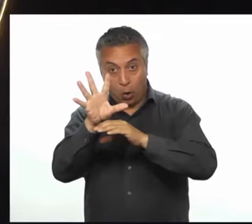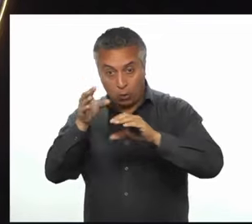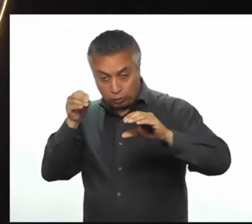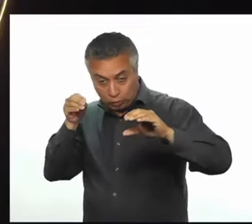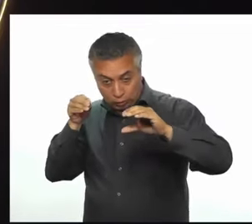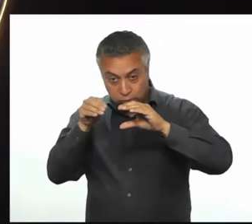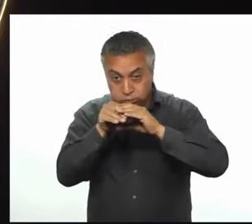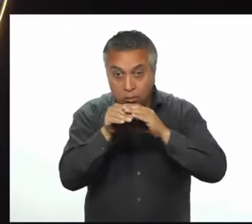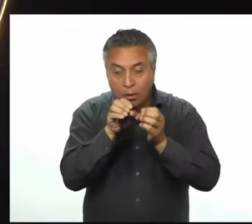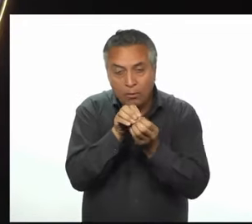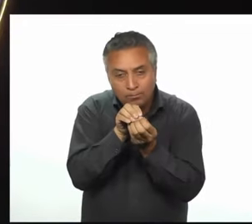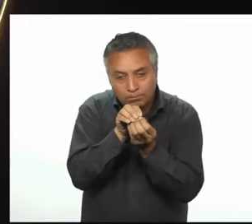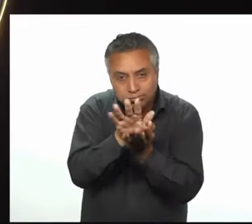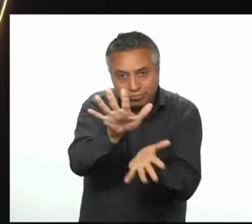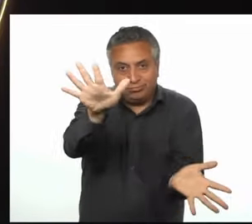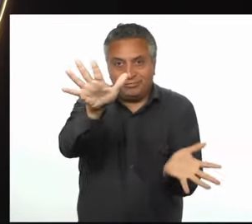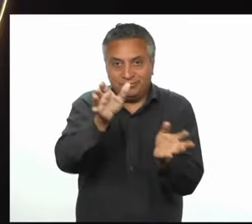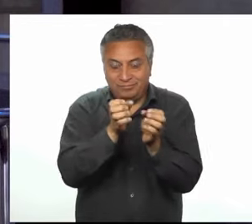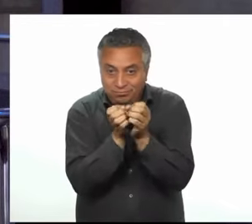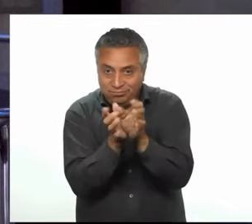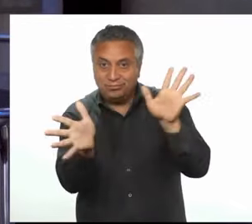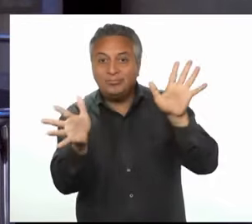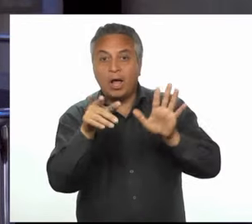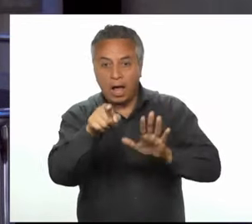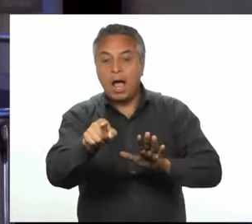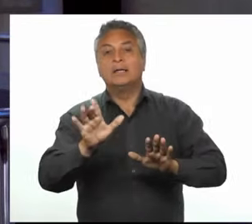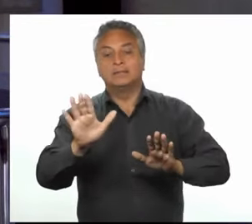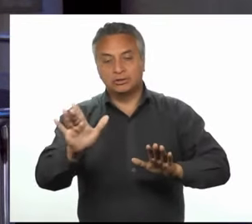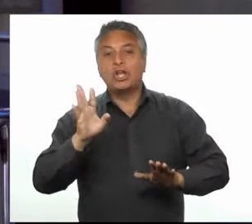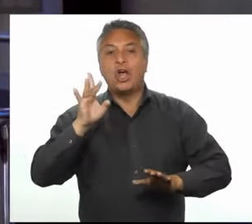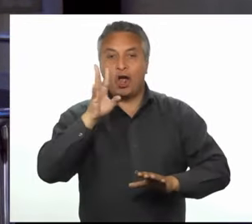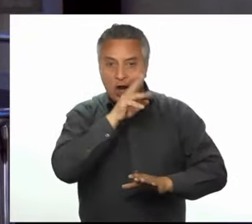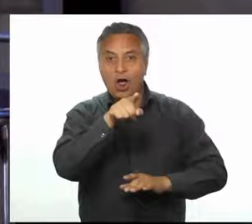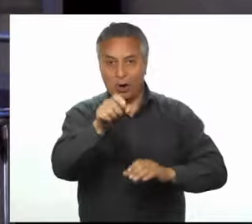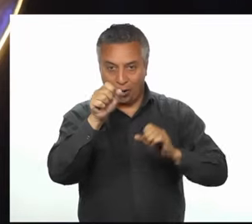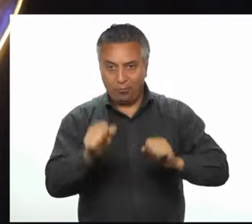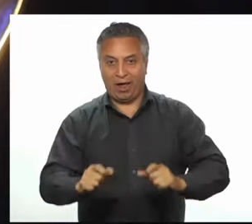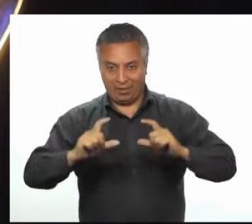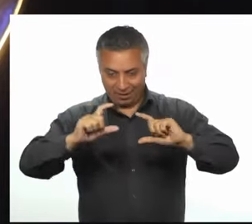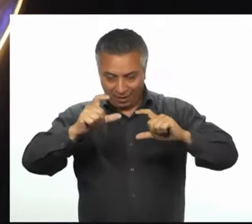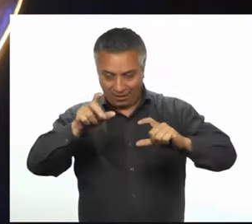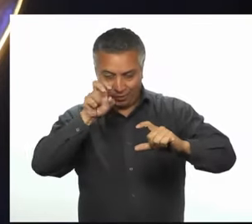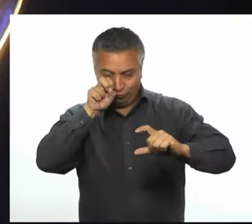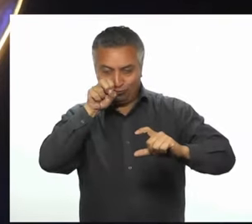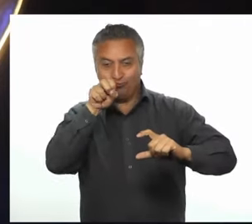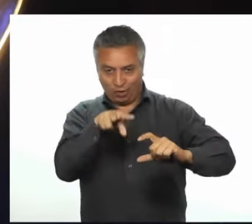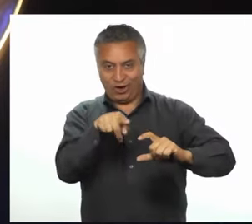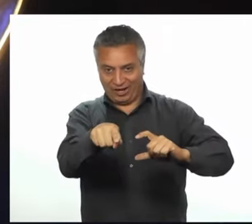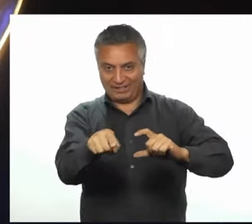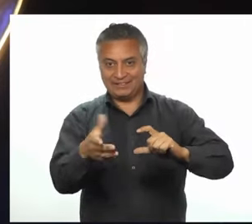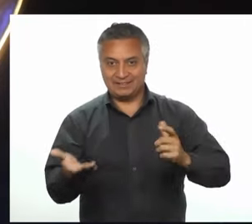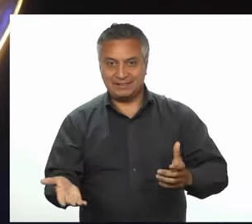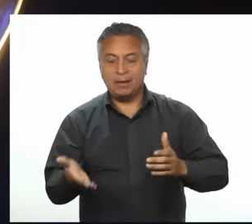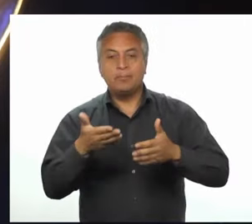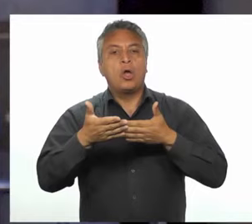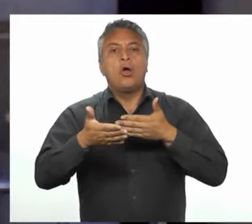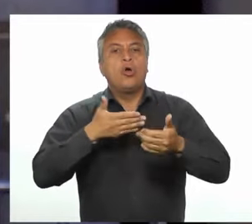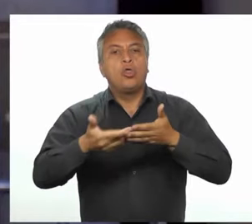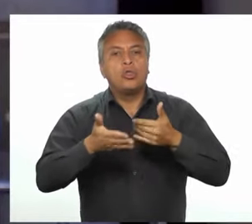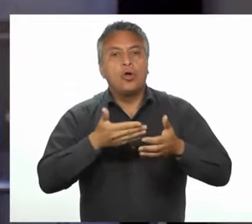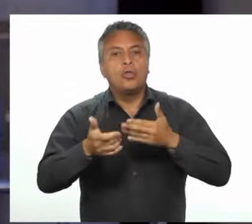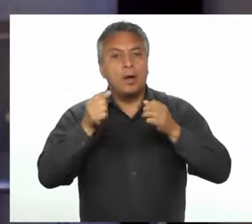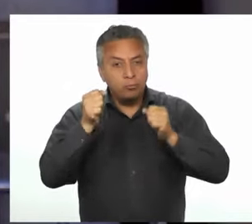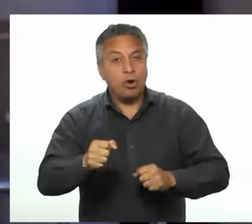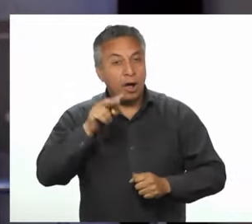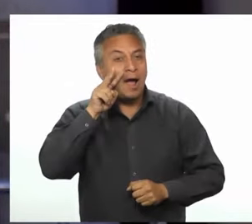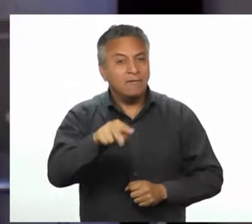se descompone, generando los distintos colores que tú estás observando ahora. ¿Dónde podemos ver este